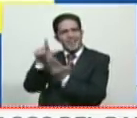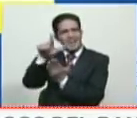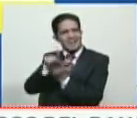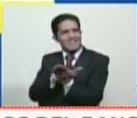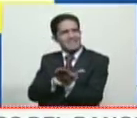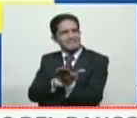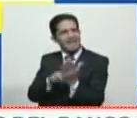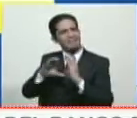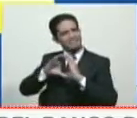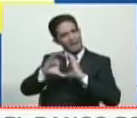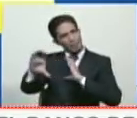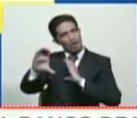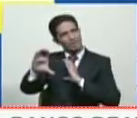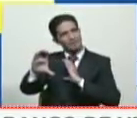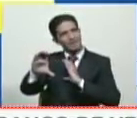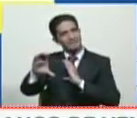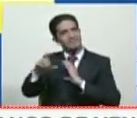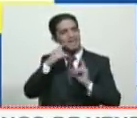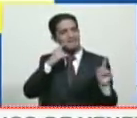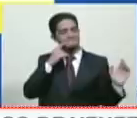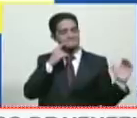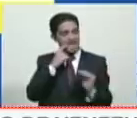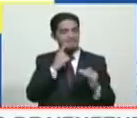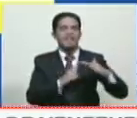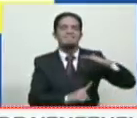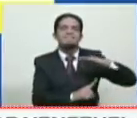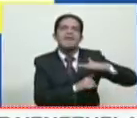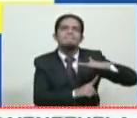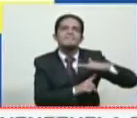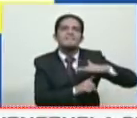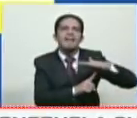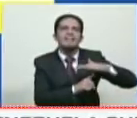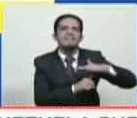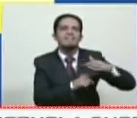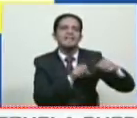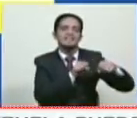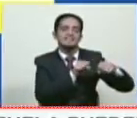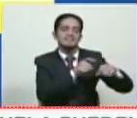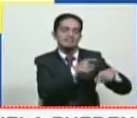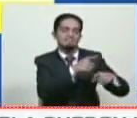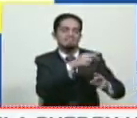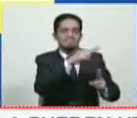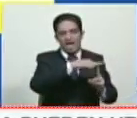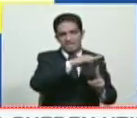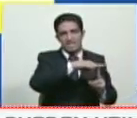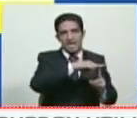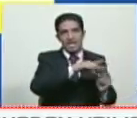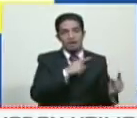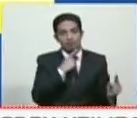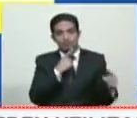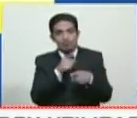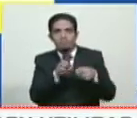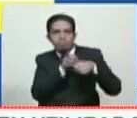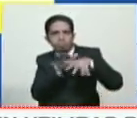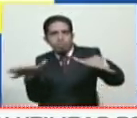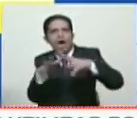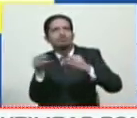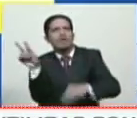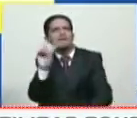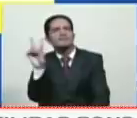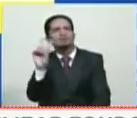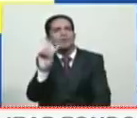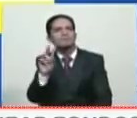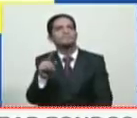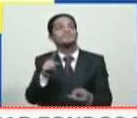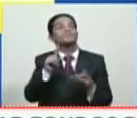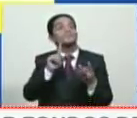se dirigían desde el terminal, de distintos terminales del estado Táchira al resto del país. Y por el